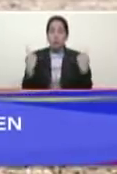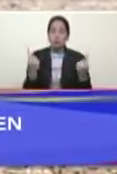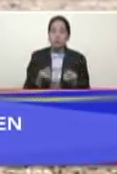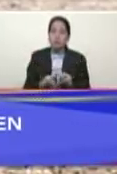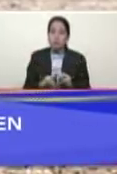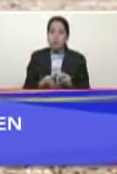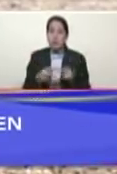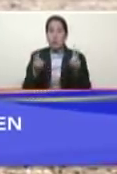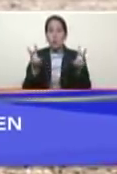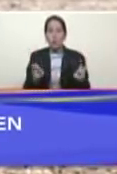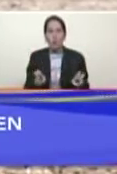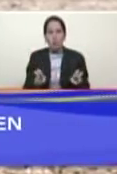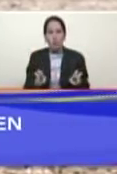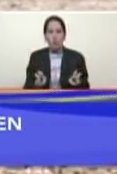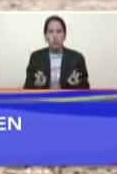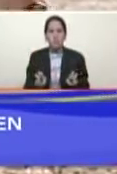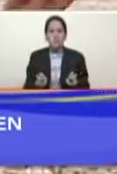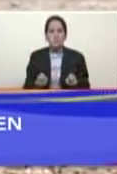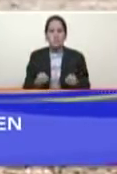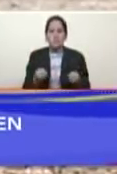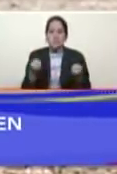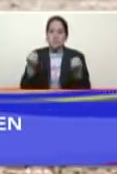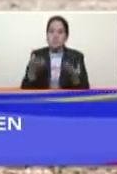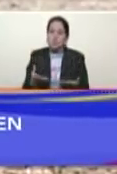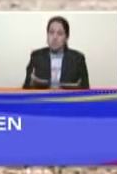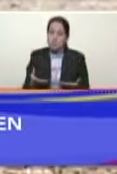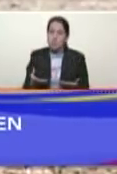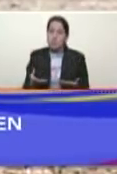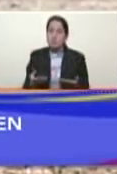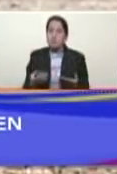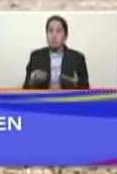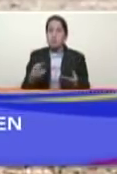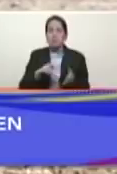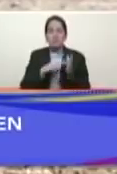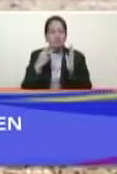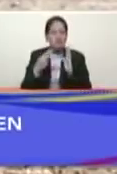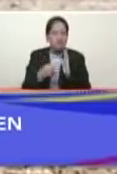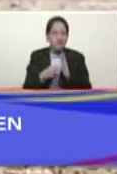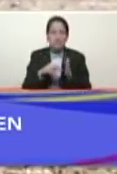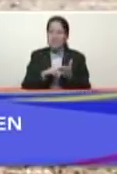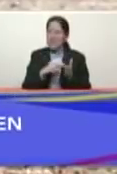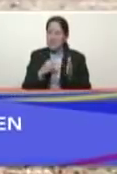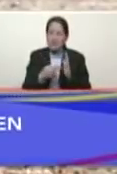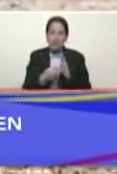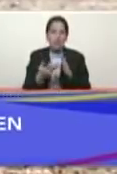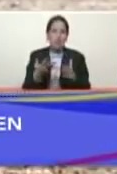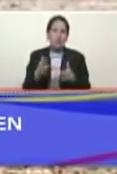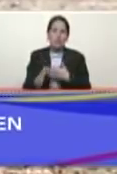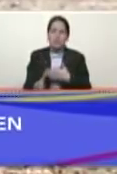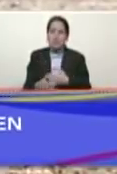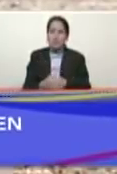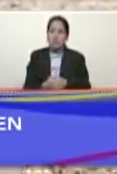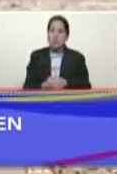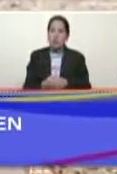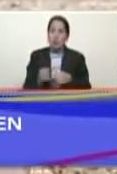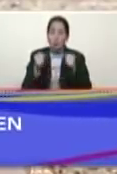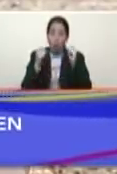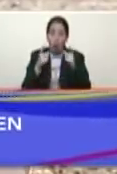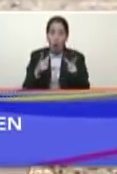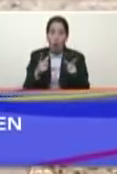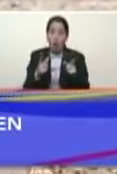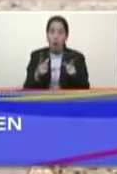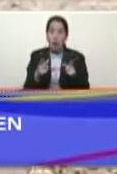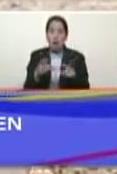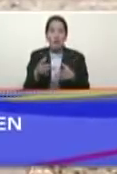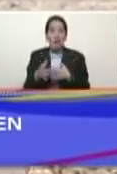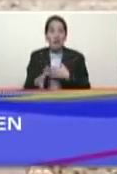nueva estructura que se corresponde con la nueva doctrina, el nuevo concepto estratégico. Y qué buena sorpresa me dieron en